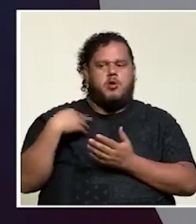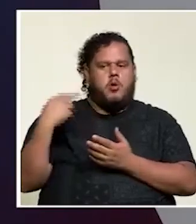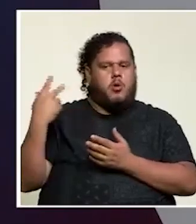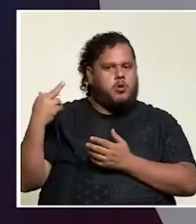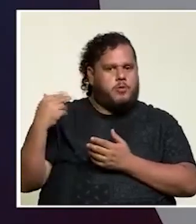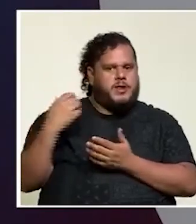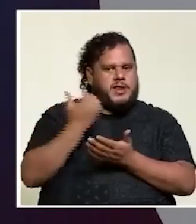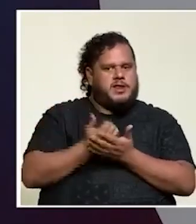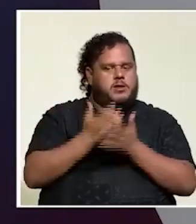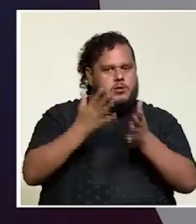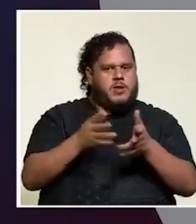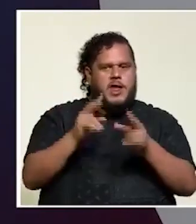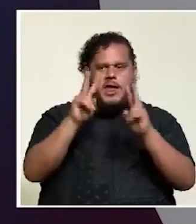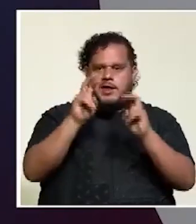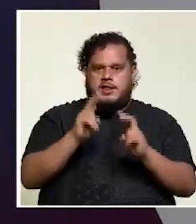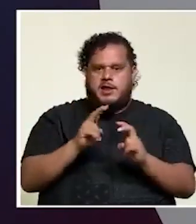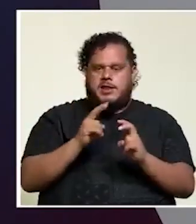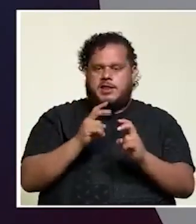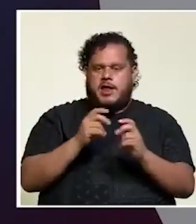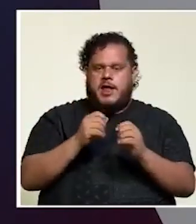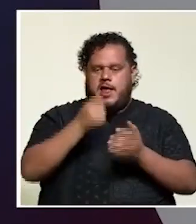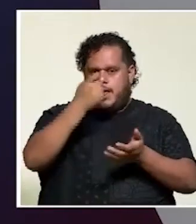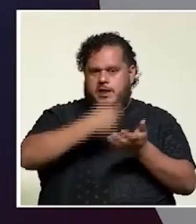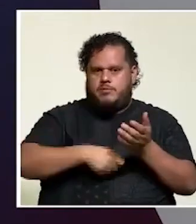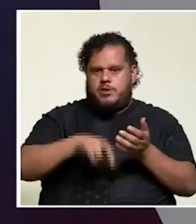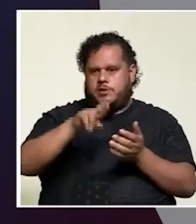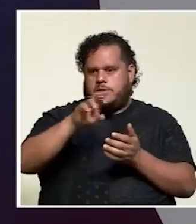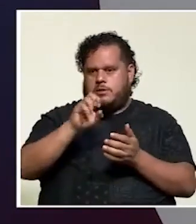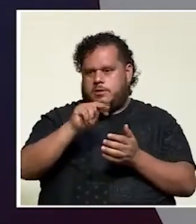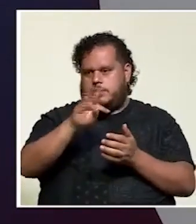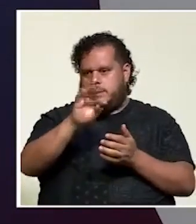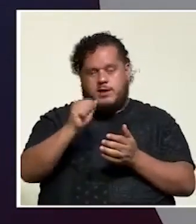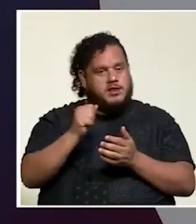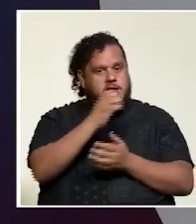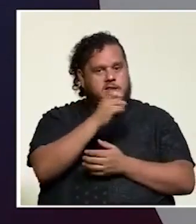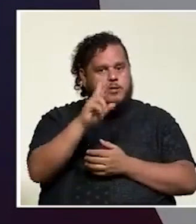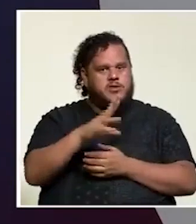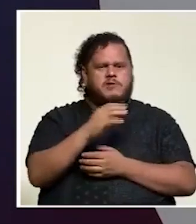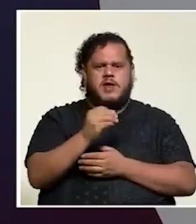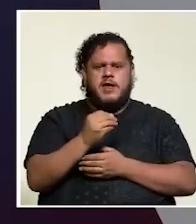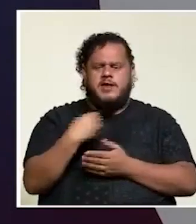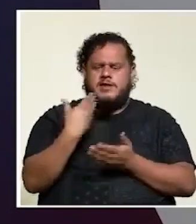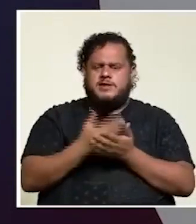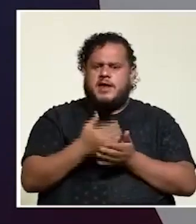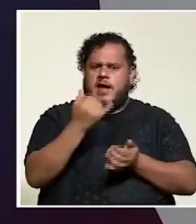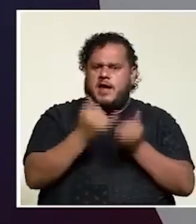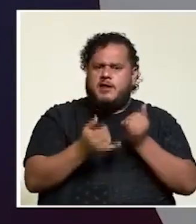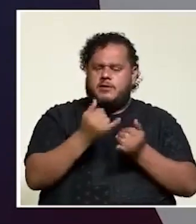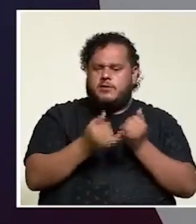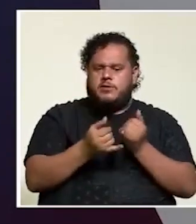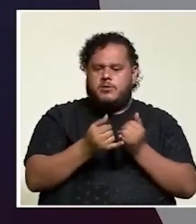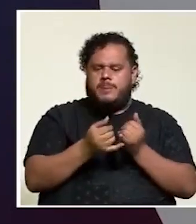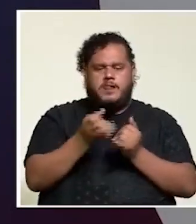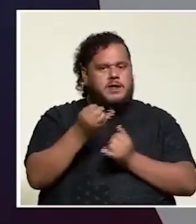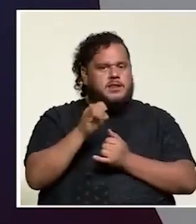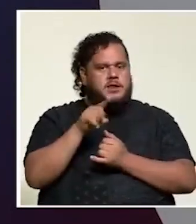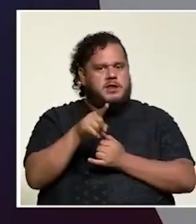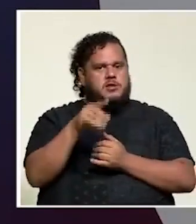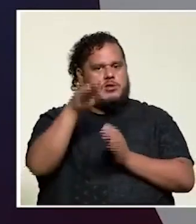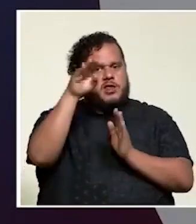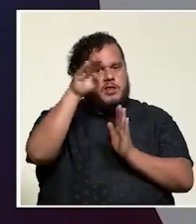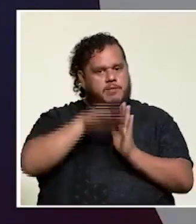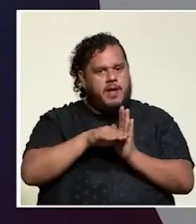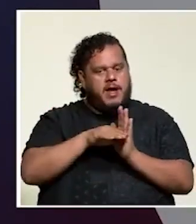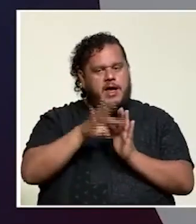que analizan el impuesto de renta de Costa Rica y llegan a la conclusión de que si usted baja